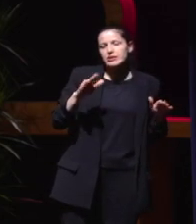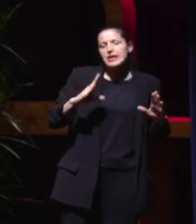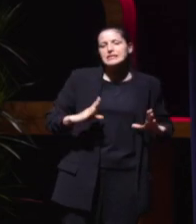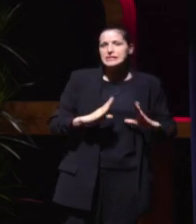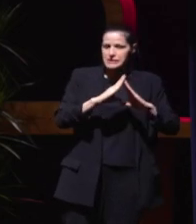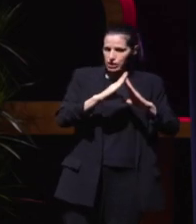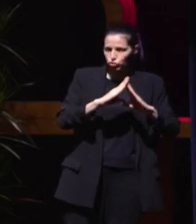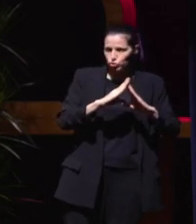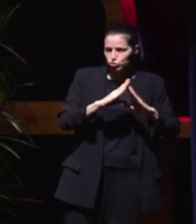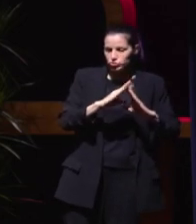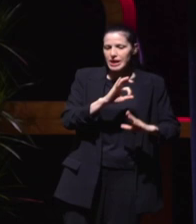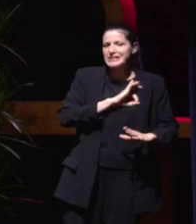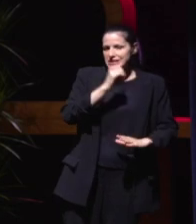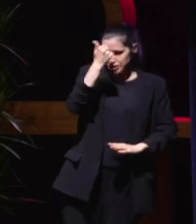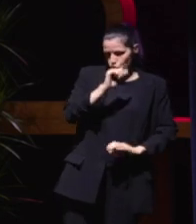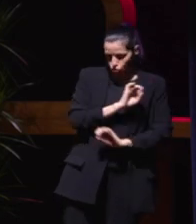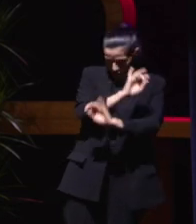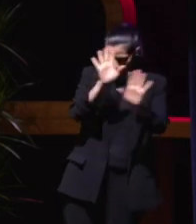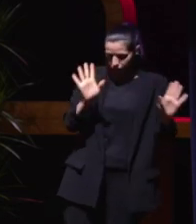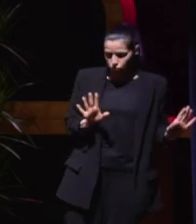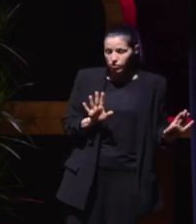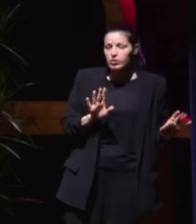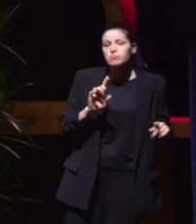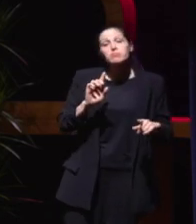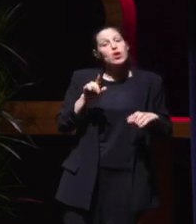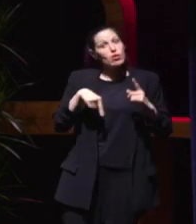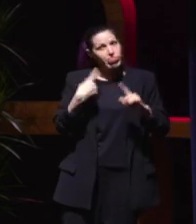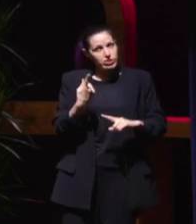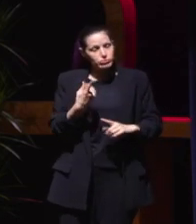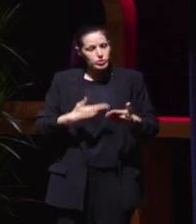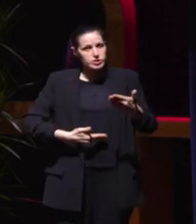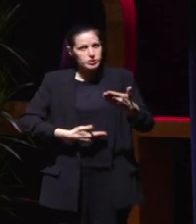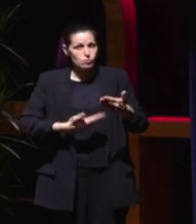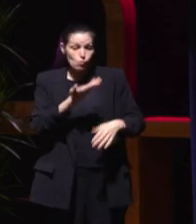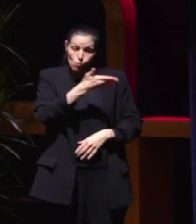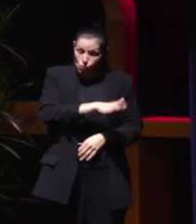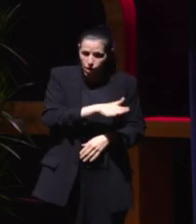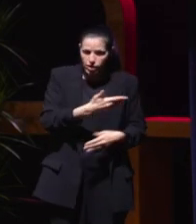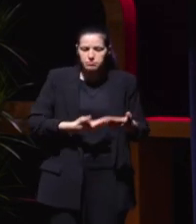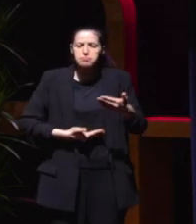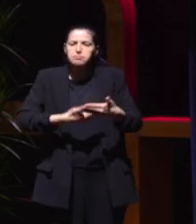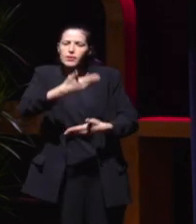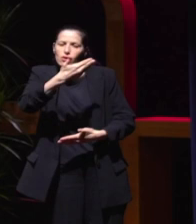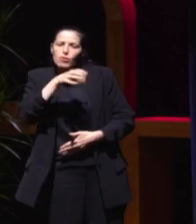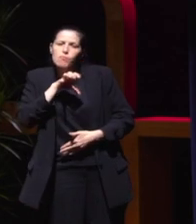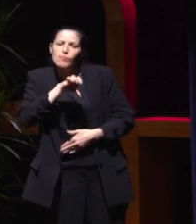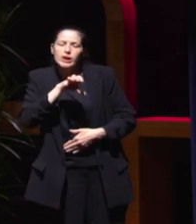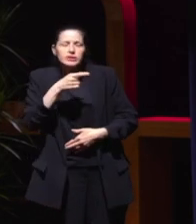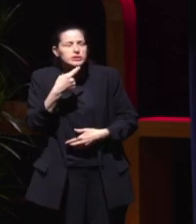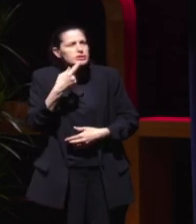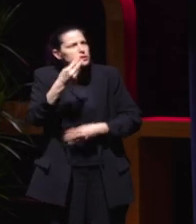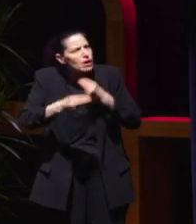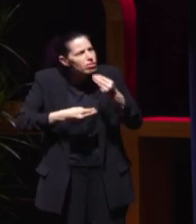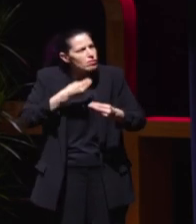lo dejamos Claro en 2004 Y entonces el país dice qué hacemos qué hacemos pues bueno pues entonces como